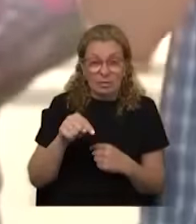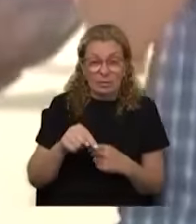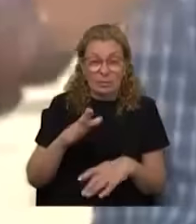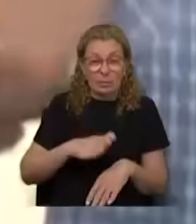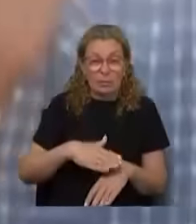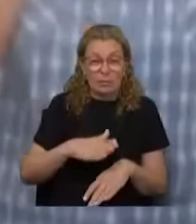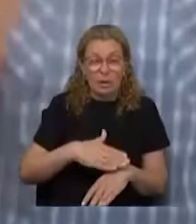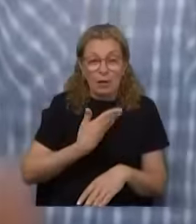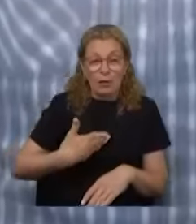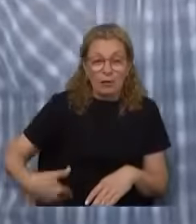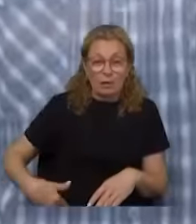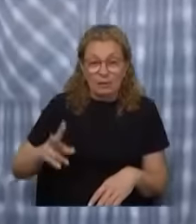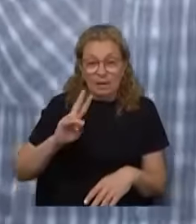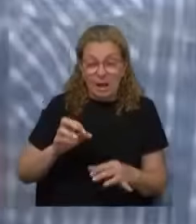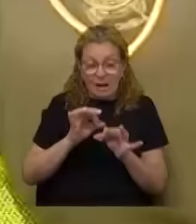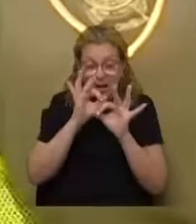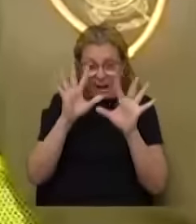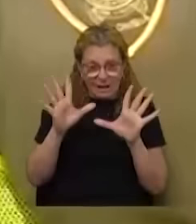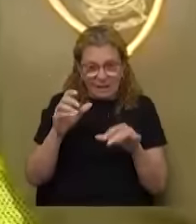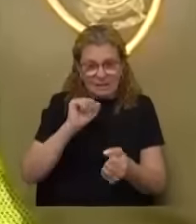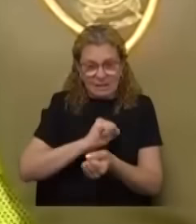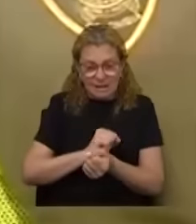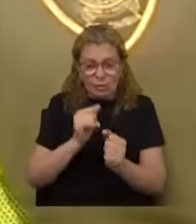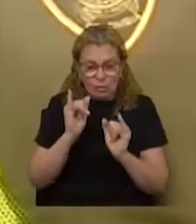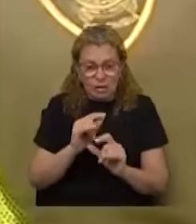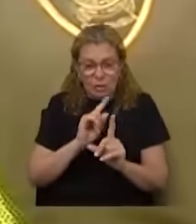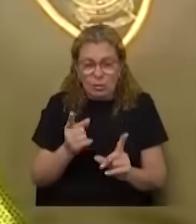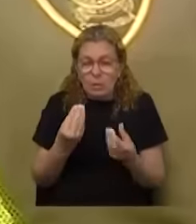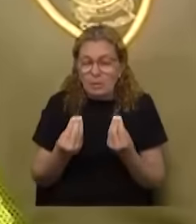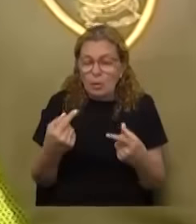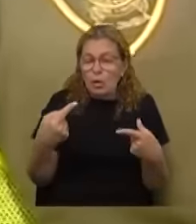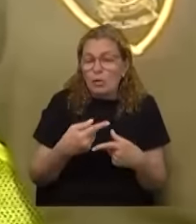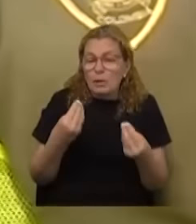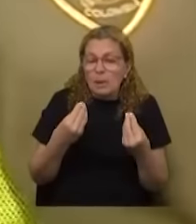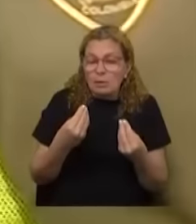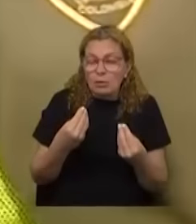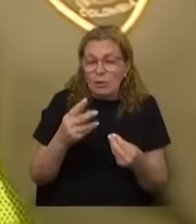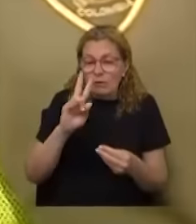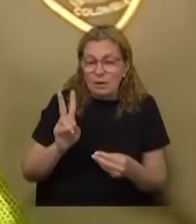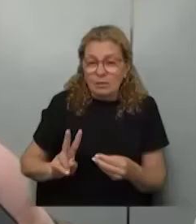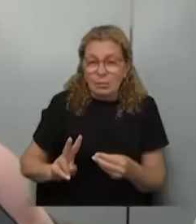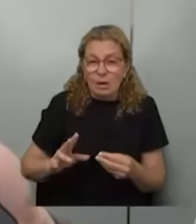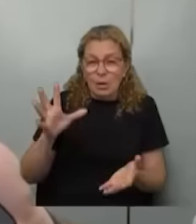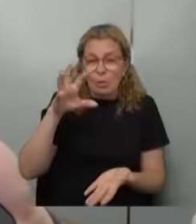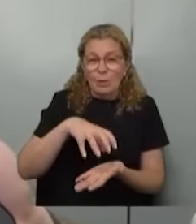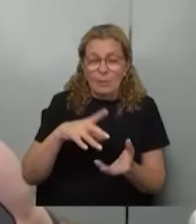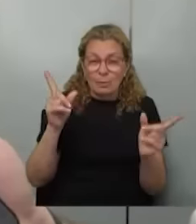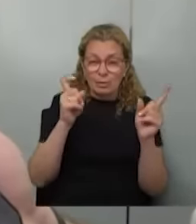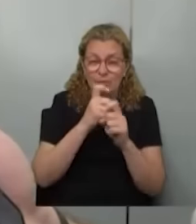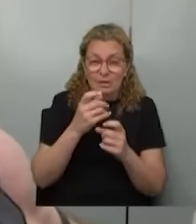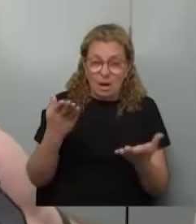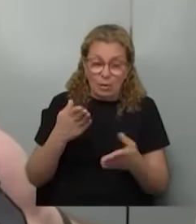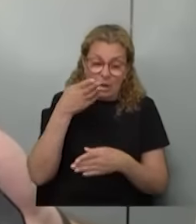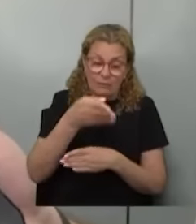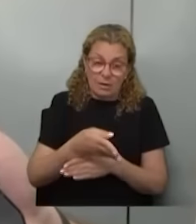responsabilidad del gobierno venezolano aclararnos si está detenido si no está detenido qué cargo tiene contra él Venezuela es un lugar complicado para ir en este momento y